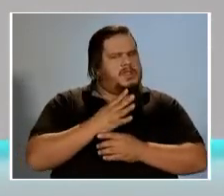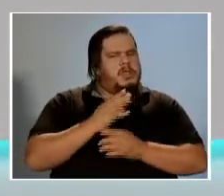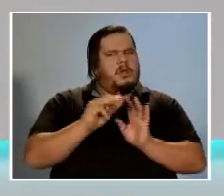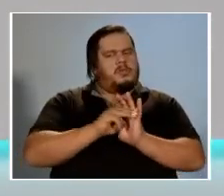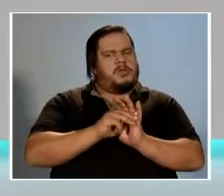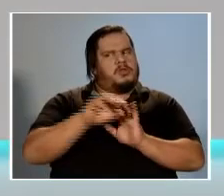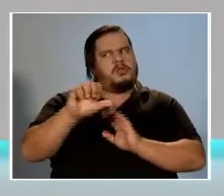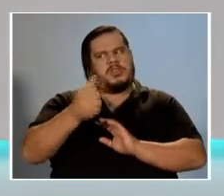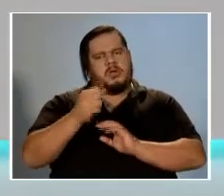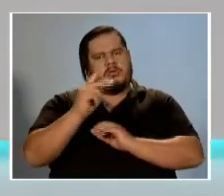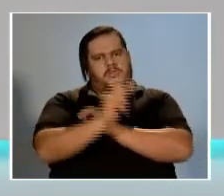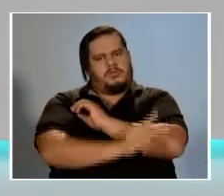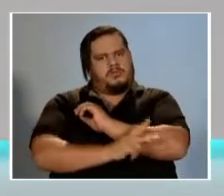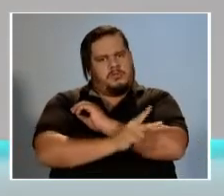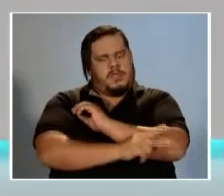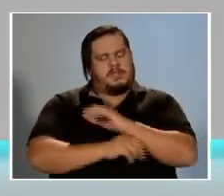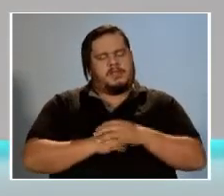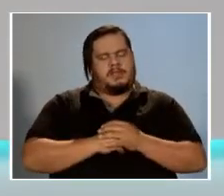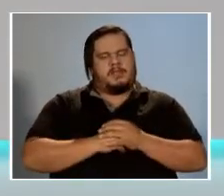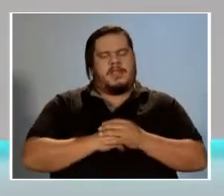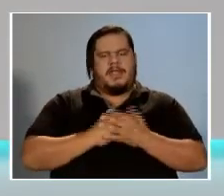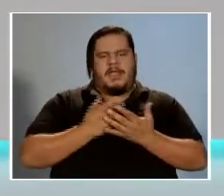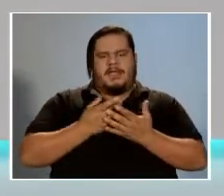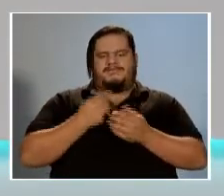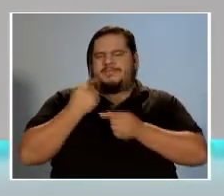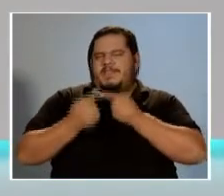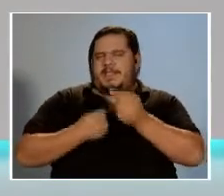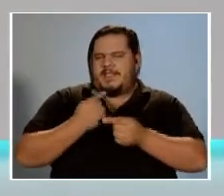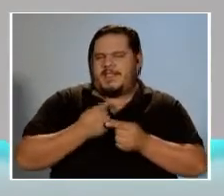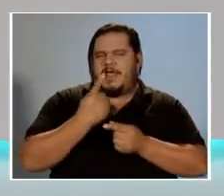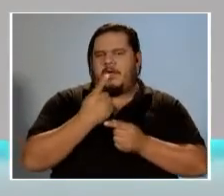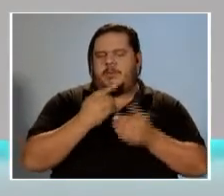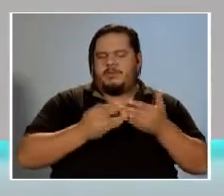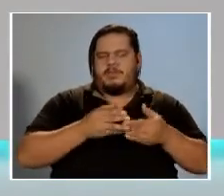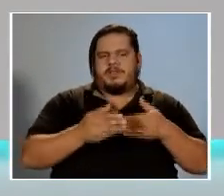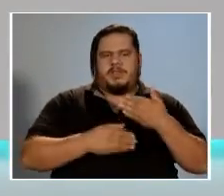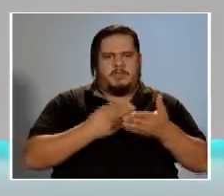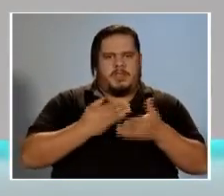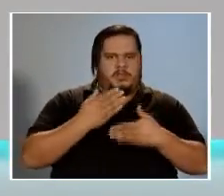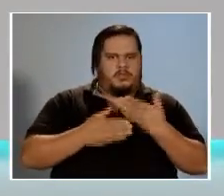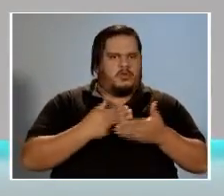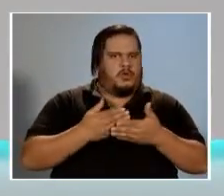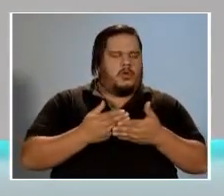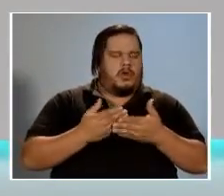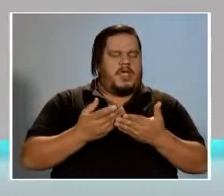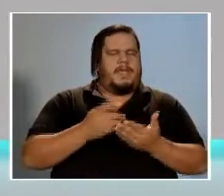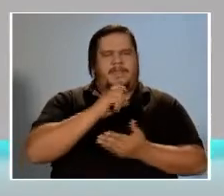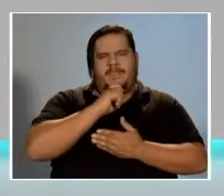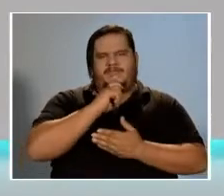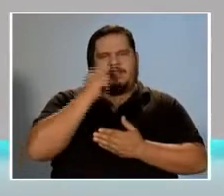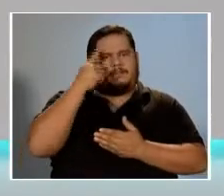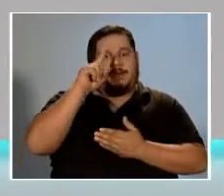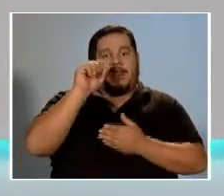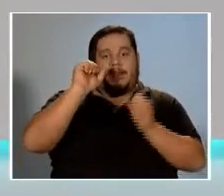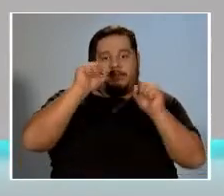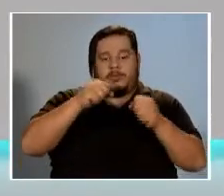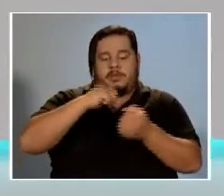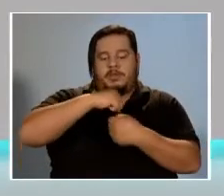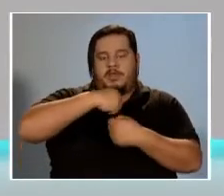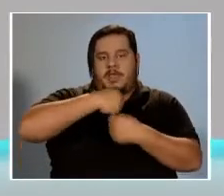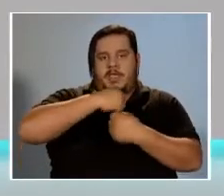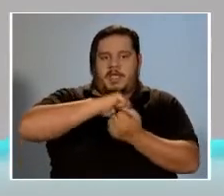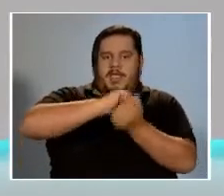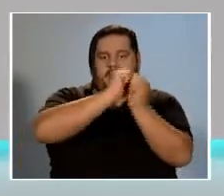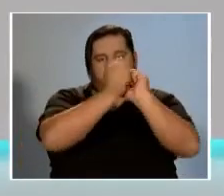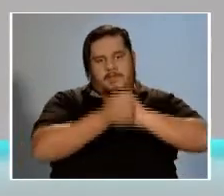países, genera un procedimiento gravoso, un procedimiento más difícil para poder modificar la Constitución. Recordemos que es el